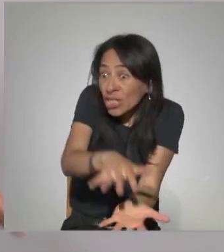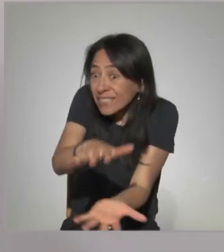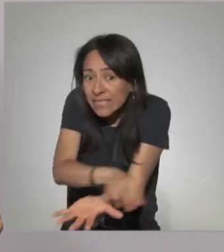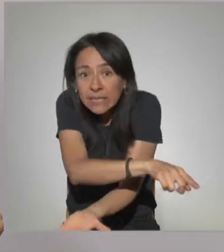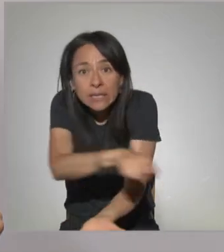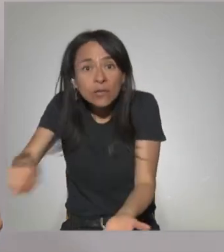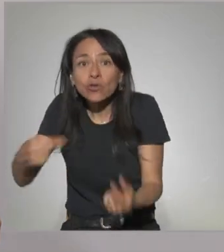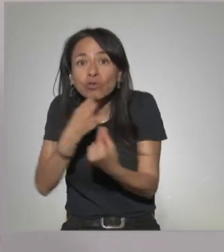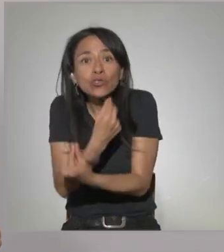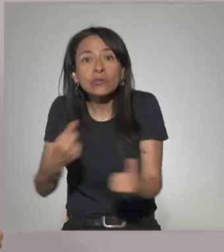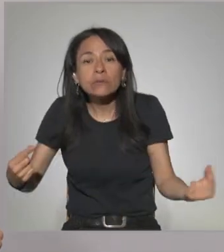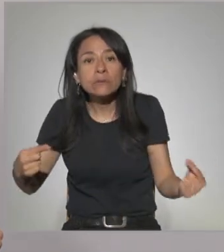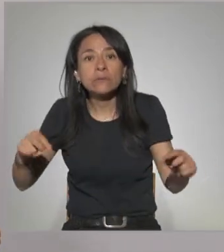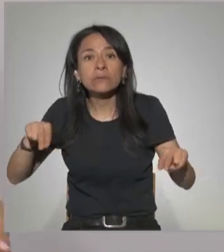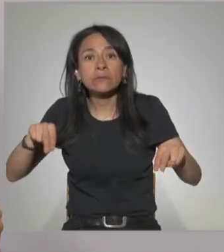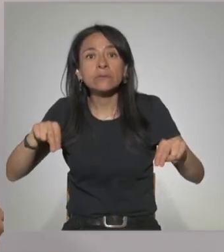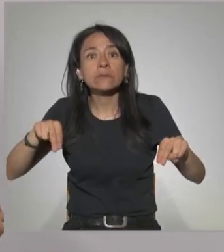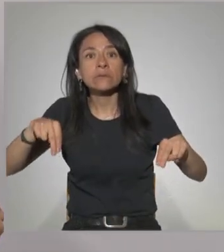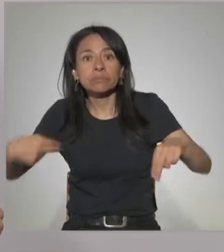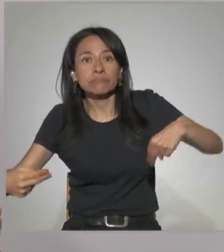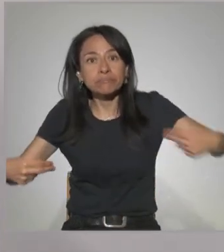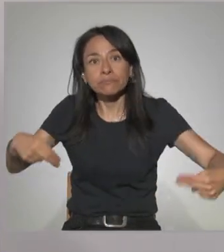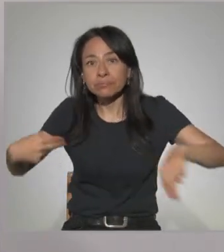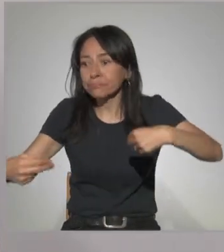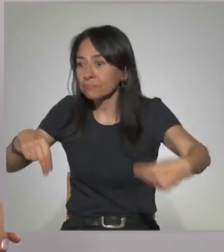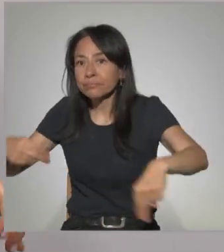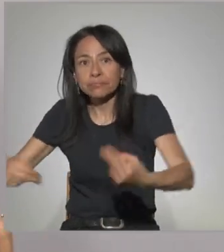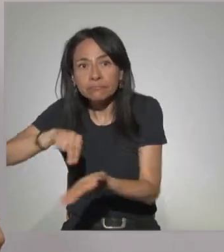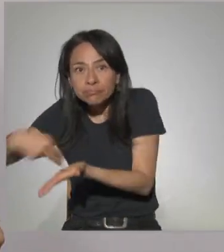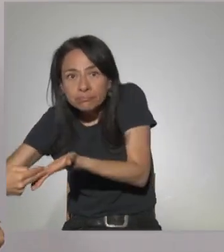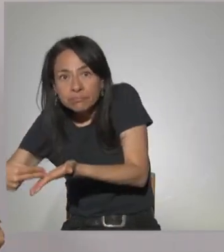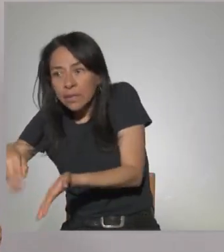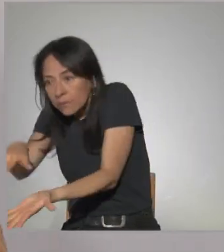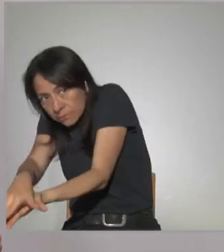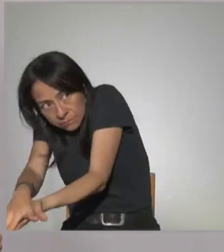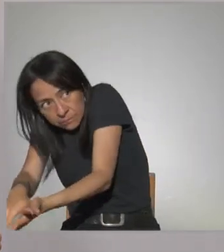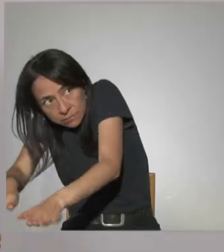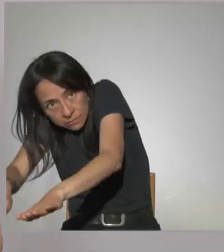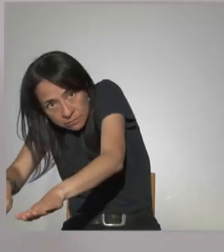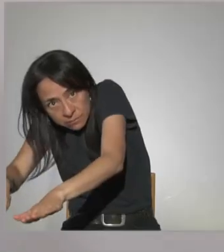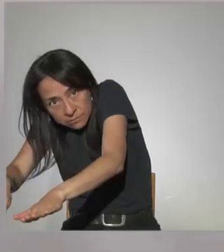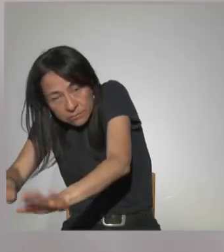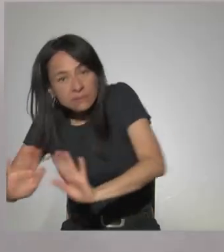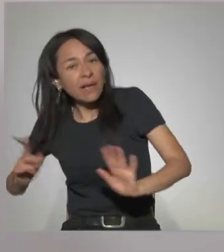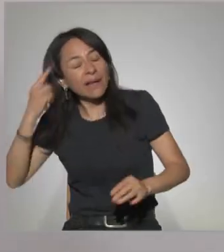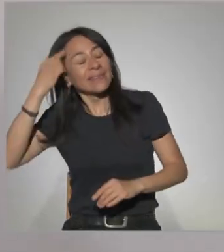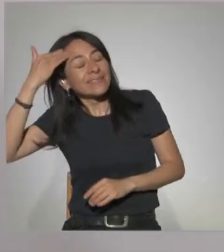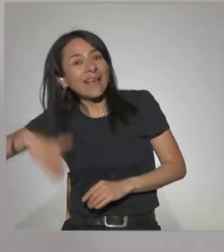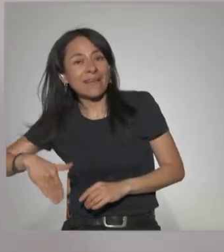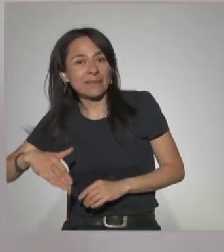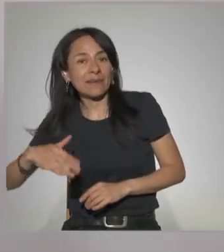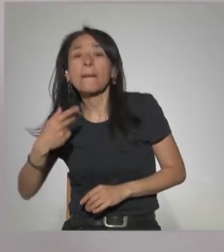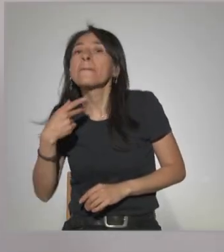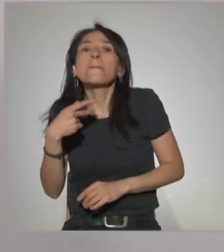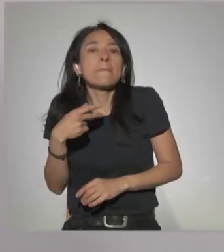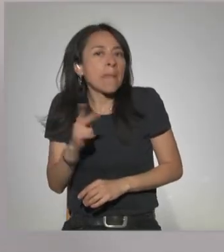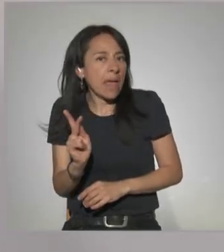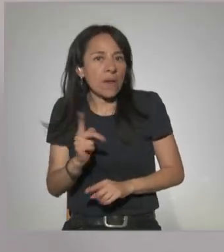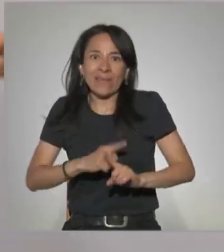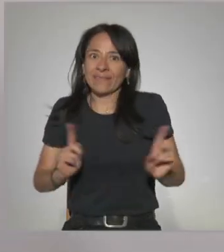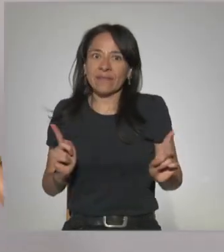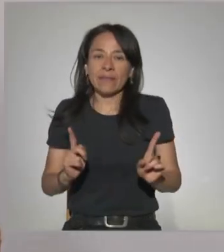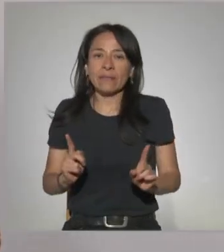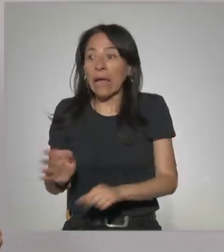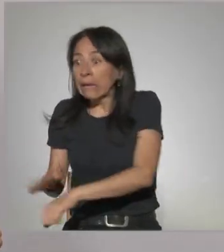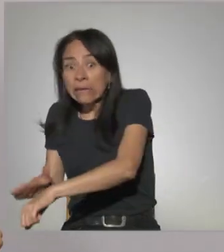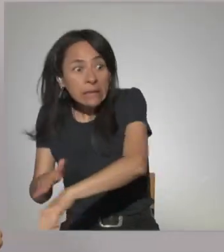no están todo el tiempo funcionando bajo ya va a sonar la pistola,